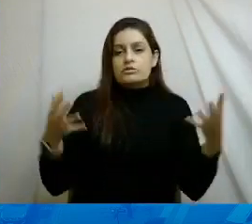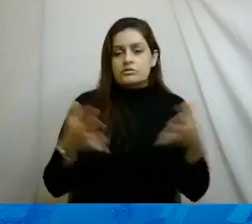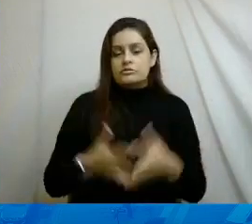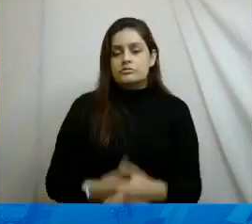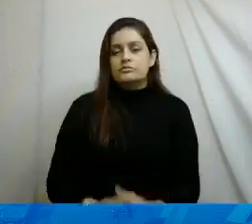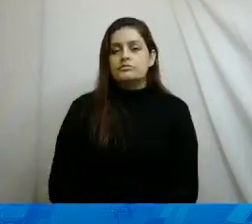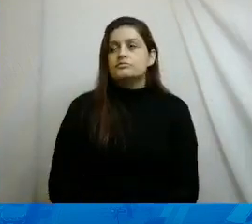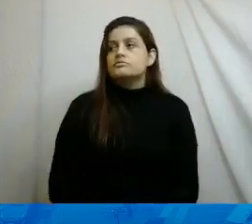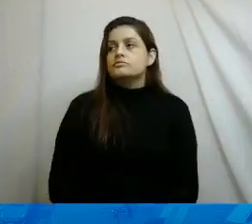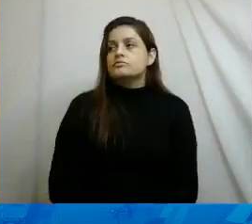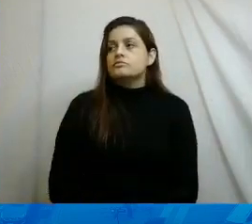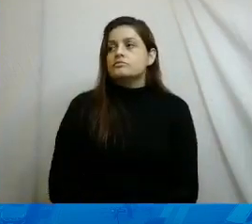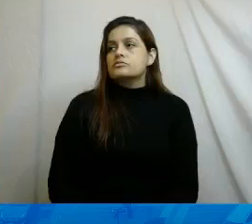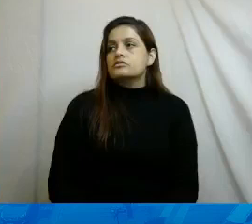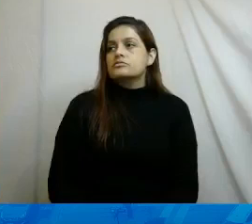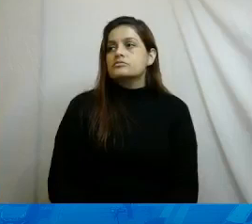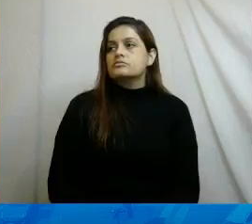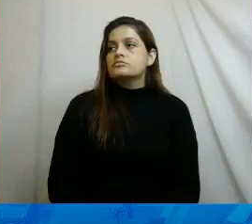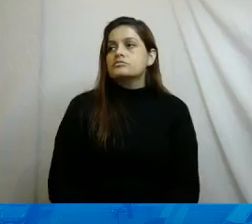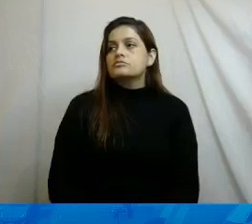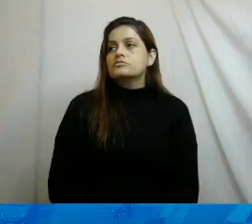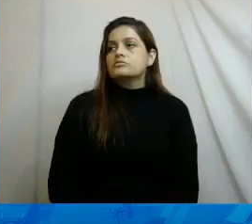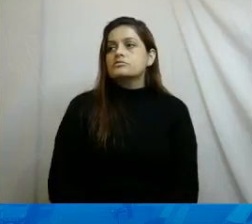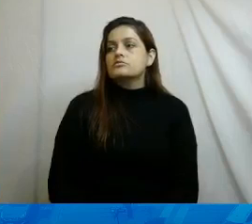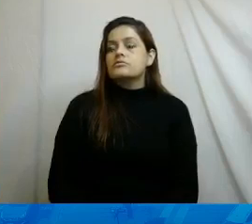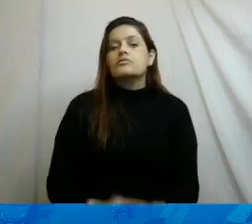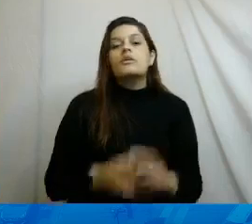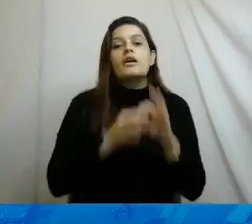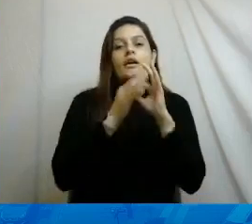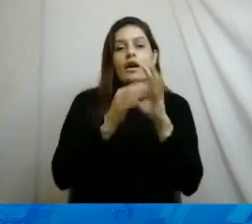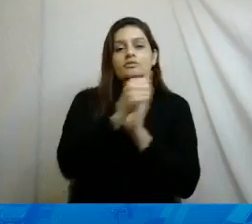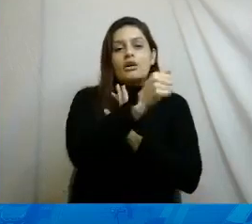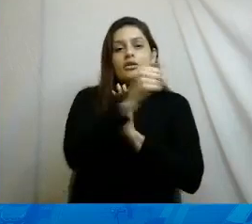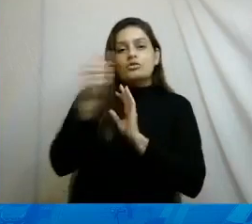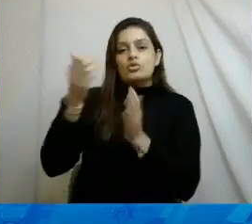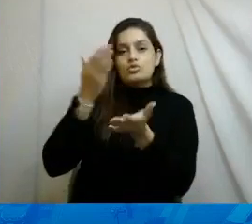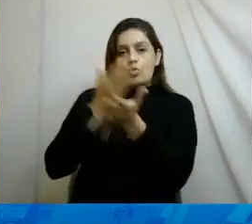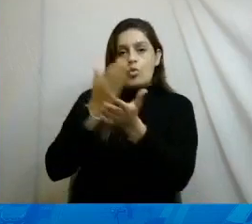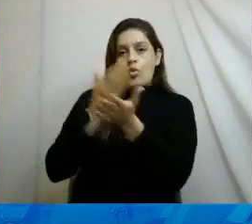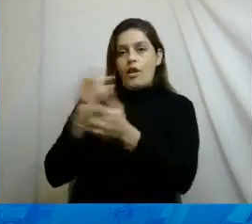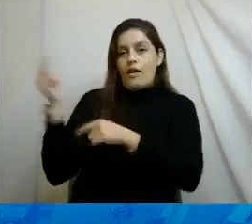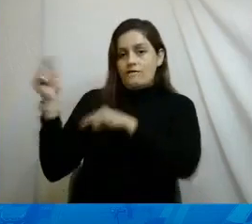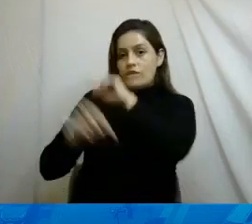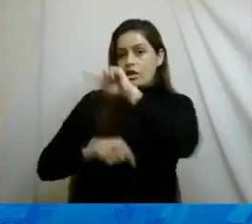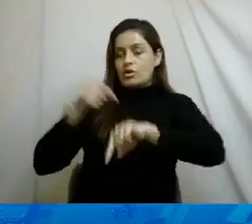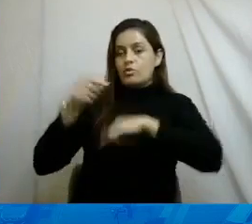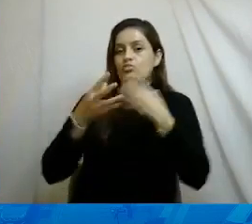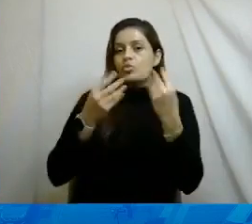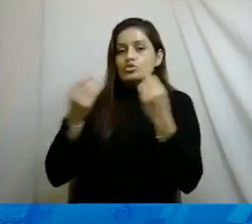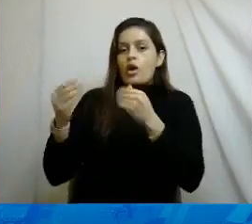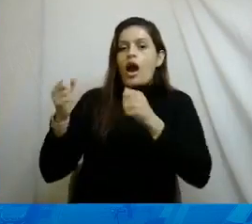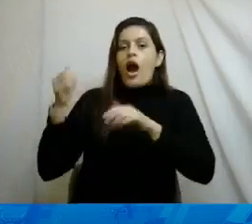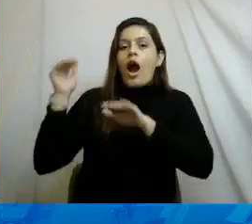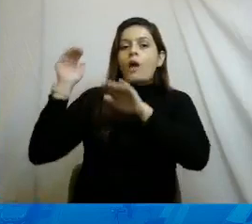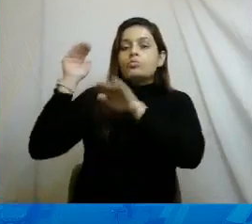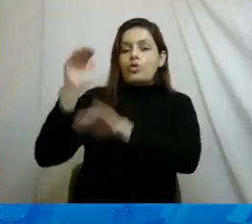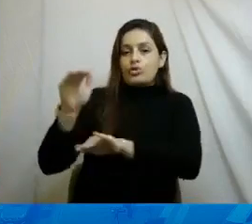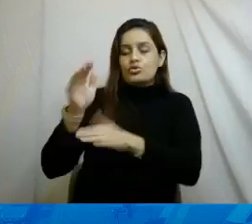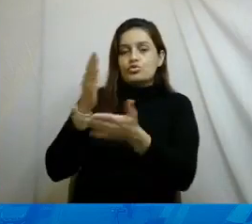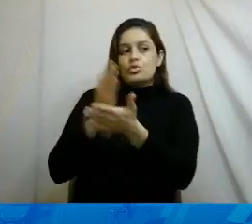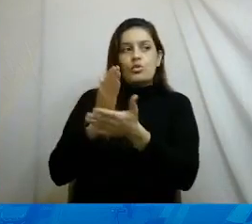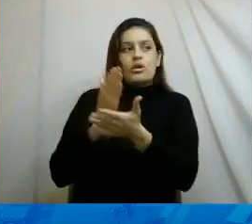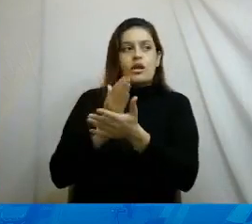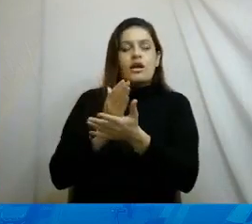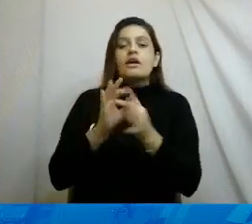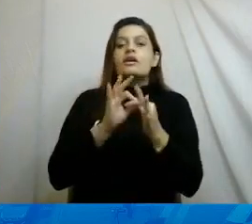por el espacio. Muchas gracias, director. Gracias también a toda la comunidad que se hizo presente hoy día en apoyo también y